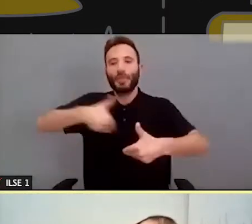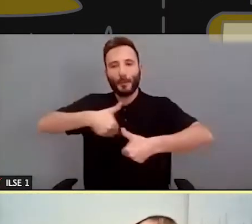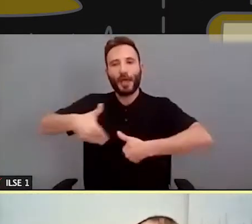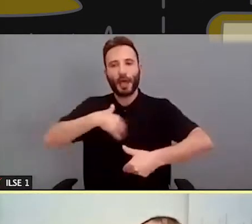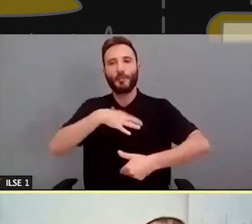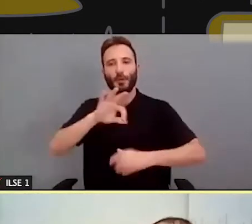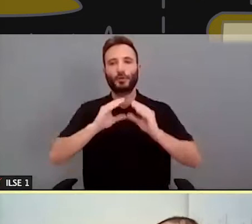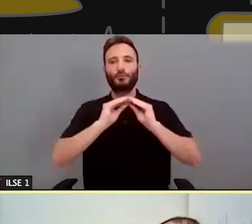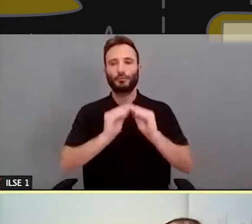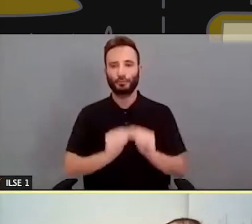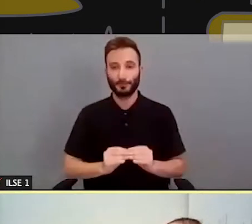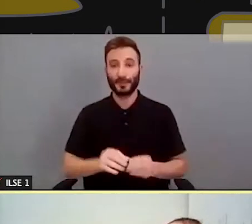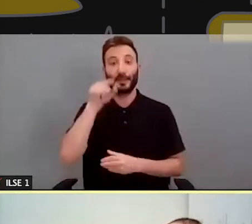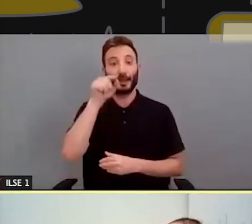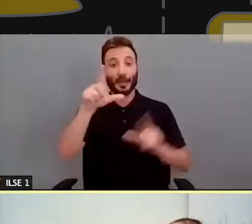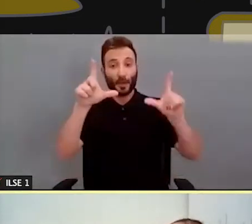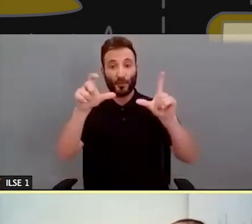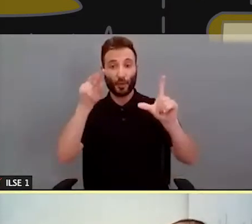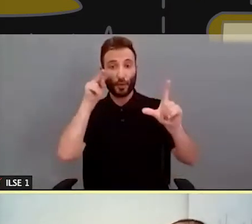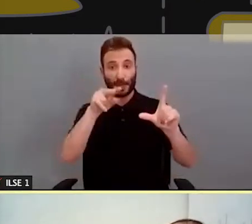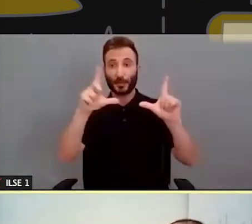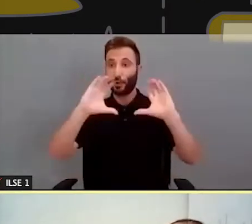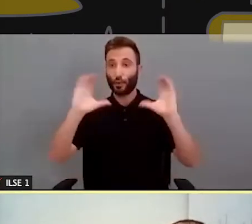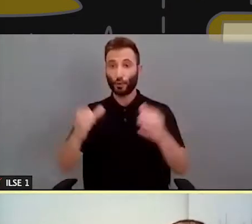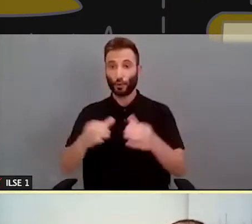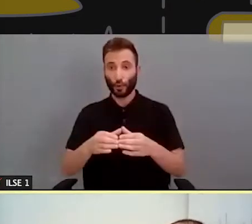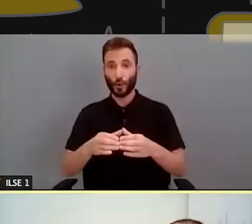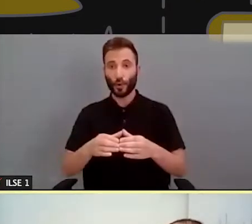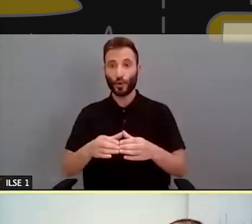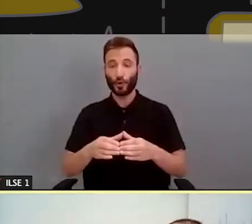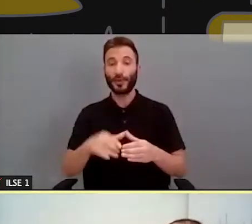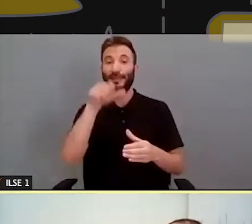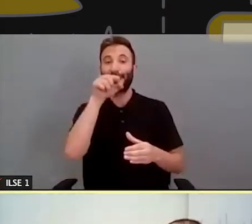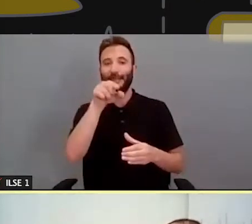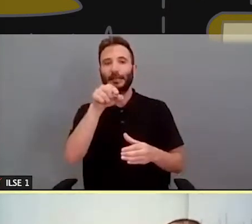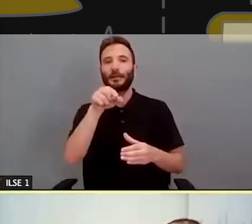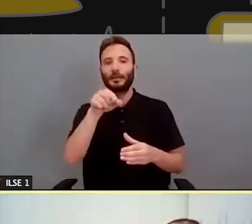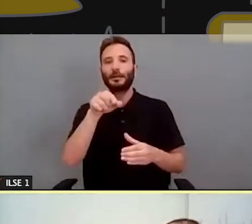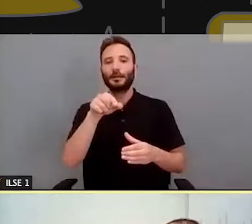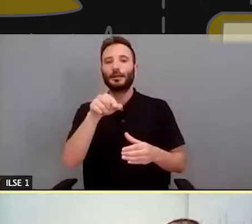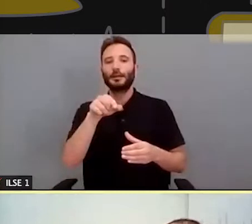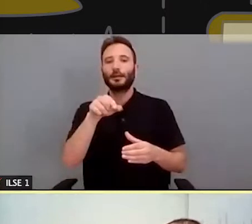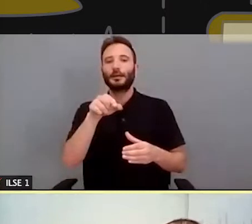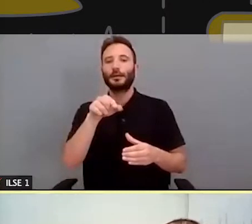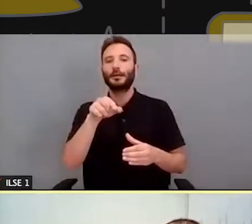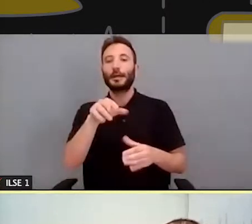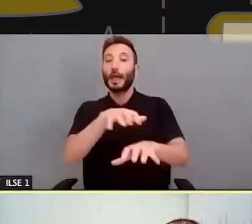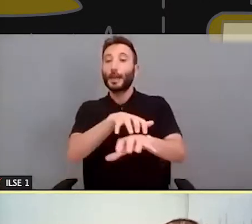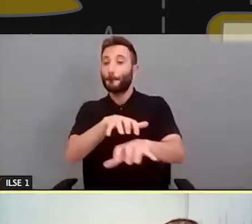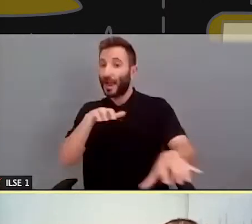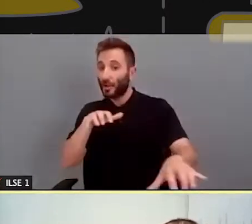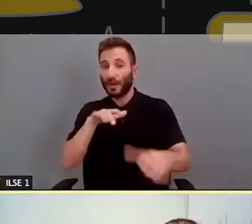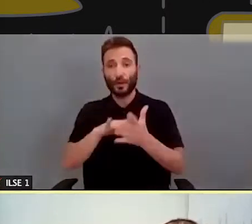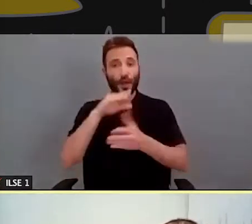Aquí podéis ver, ¿no? un grupo, ¿no? Y aquí quiero decir que en gran parte todo esto funciona